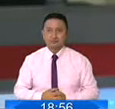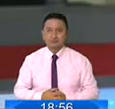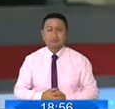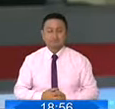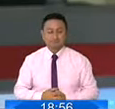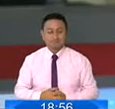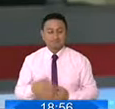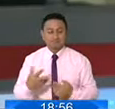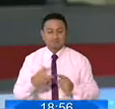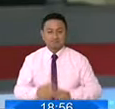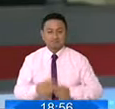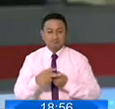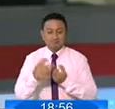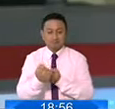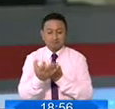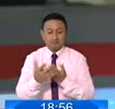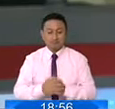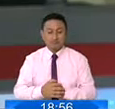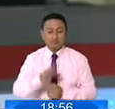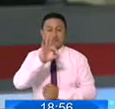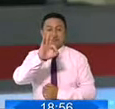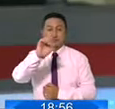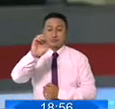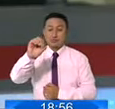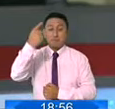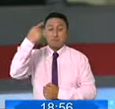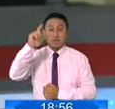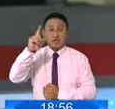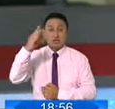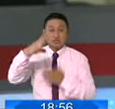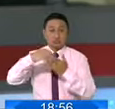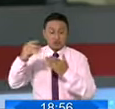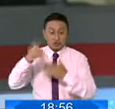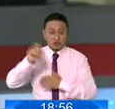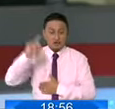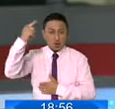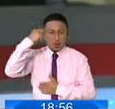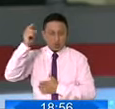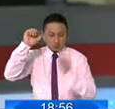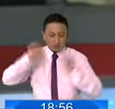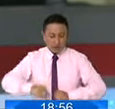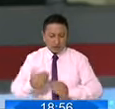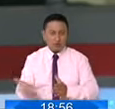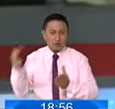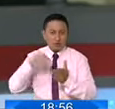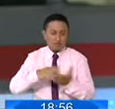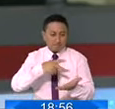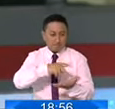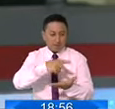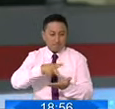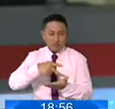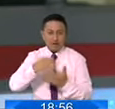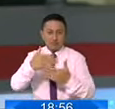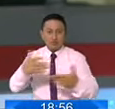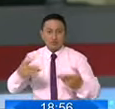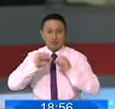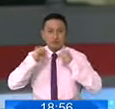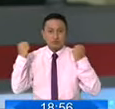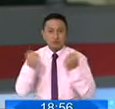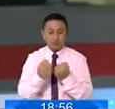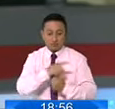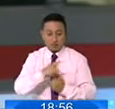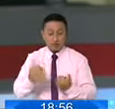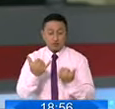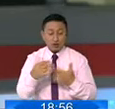Así es, vamos de inmediato con la información. Más de 900 millones de dólares demanda el gobierno nacional para ponerse al día en obras del sector social que se